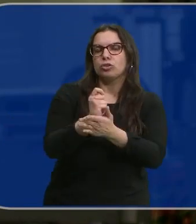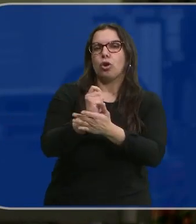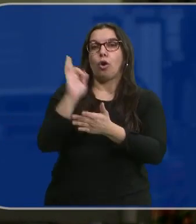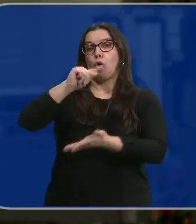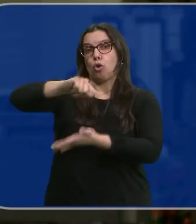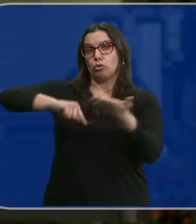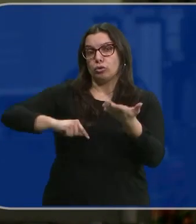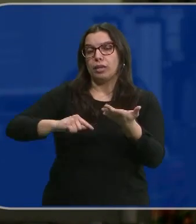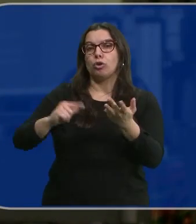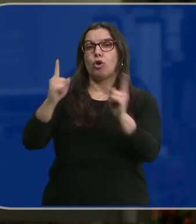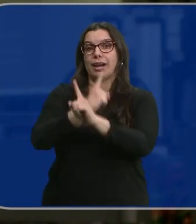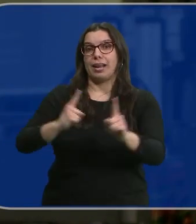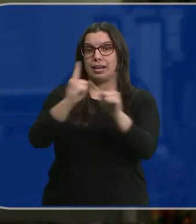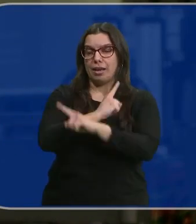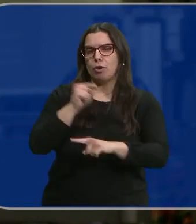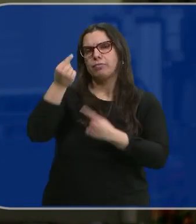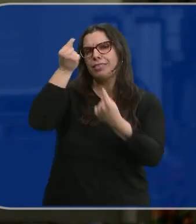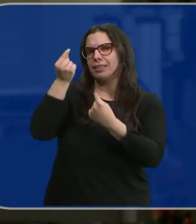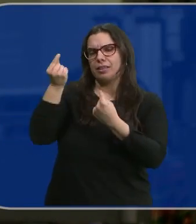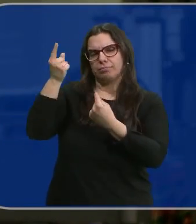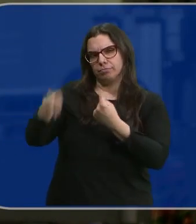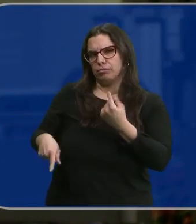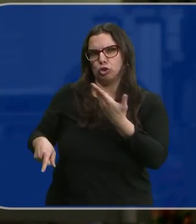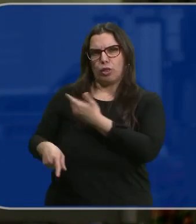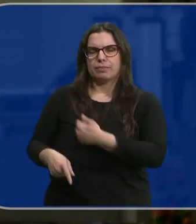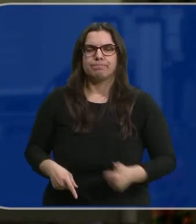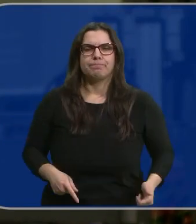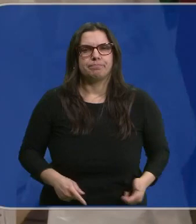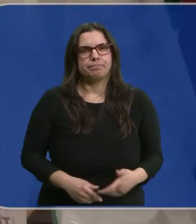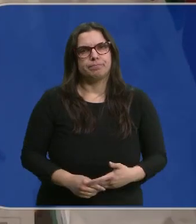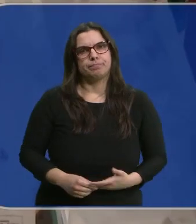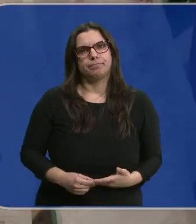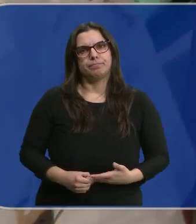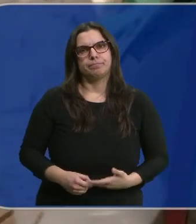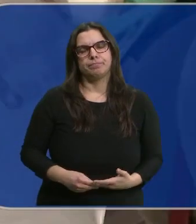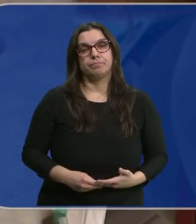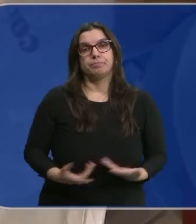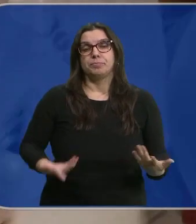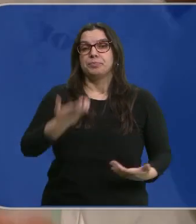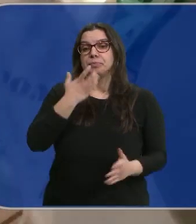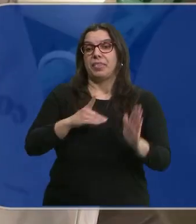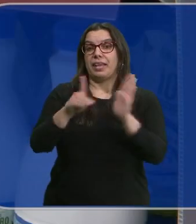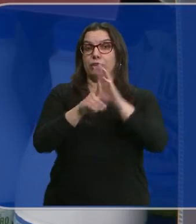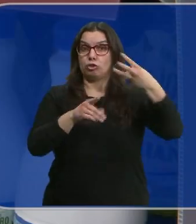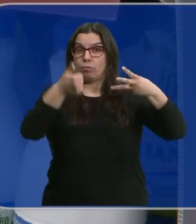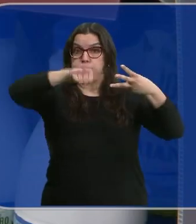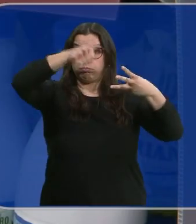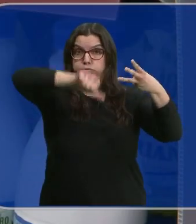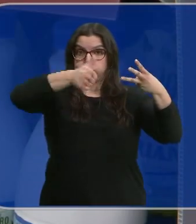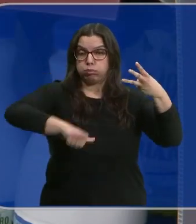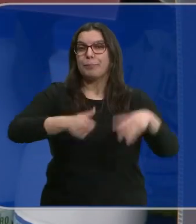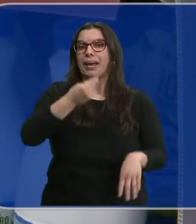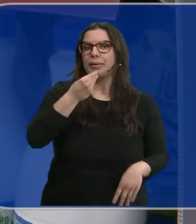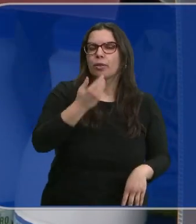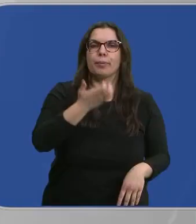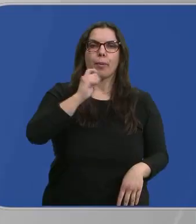los contratos relevo. Aquí les detallamos todas ellas. Si los decretos decaen, en alimentación, el